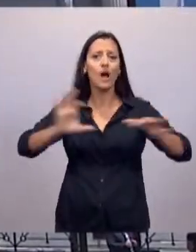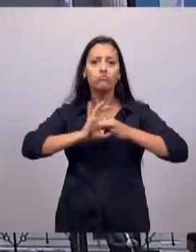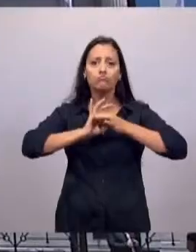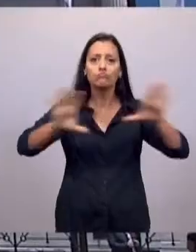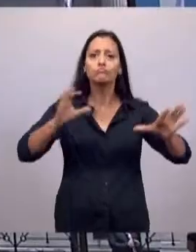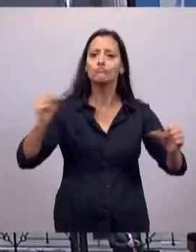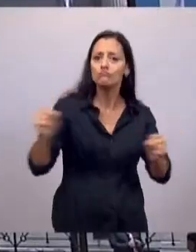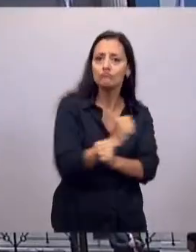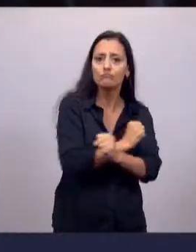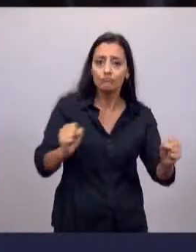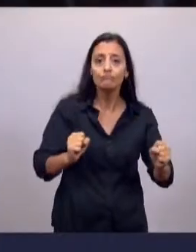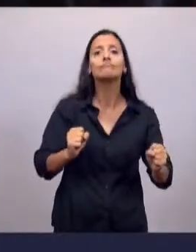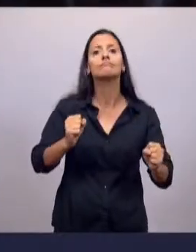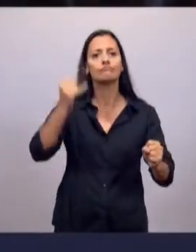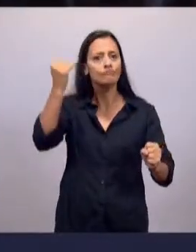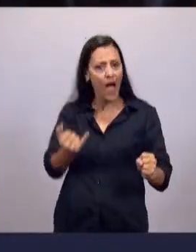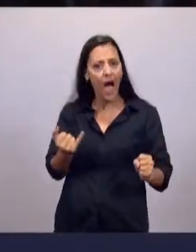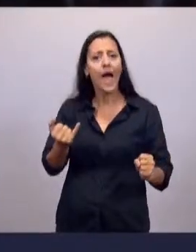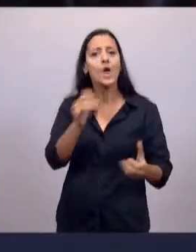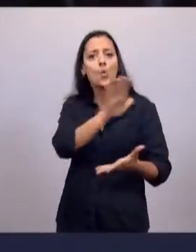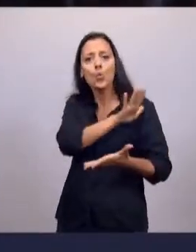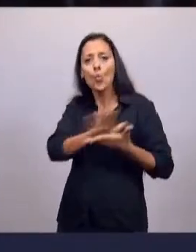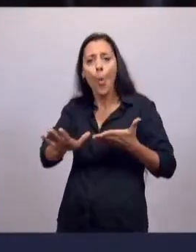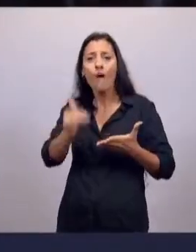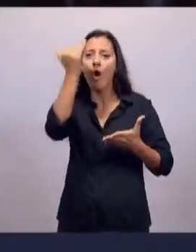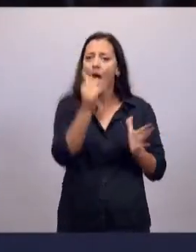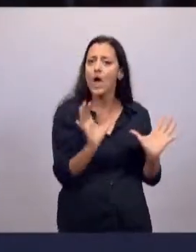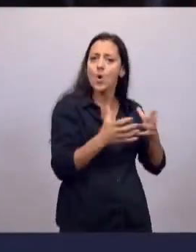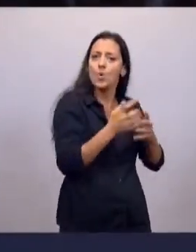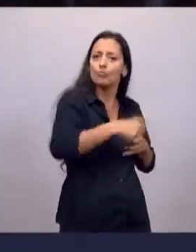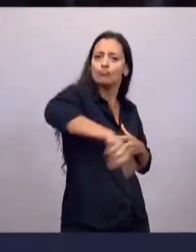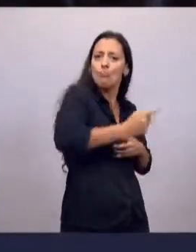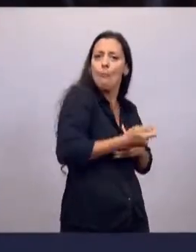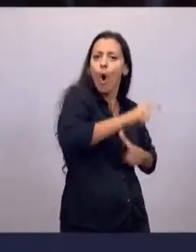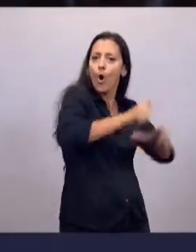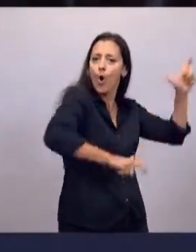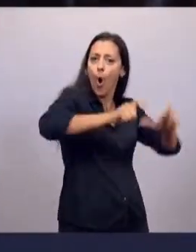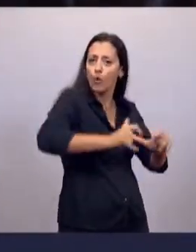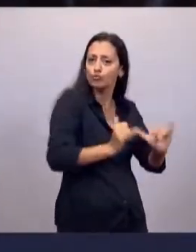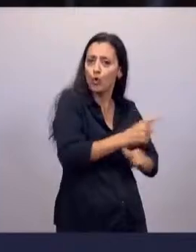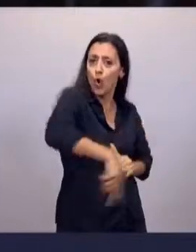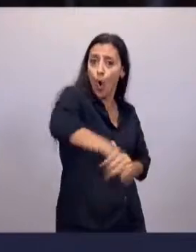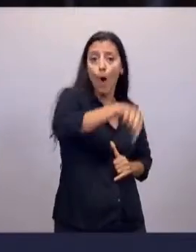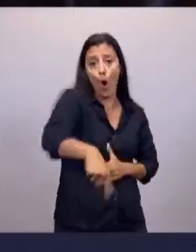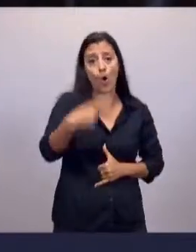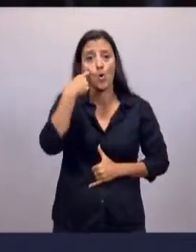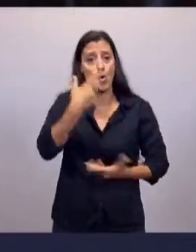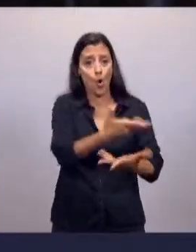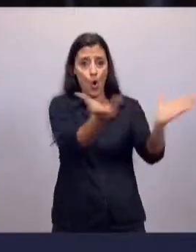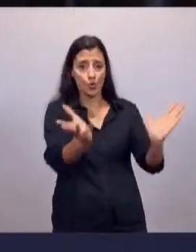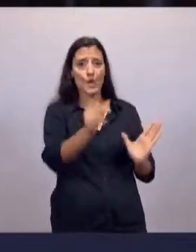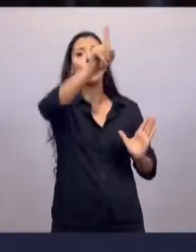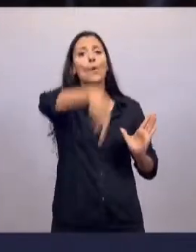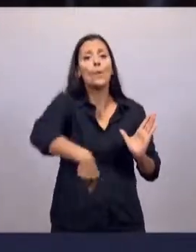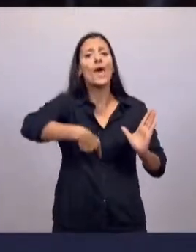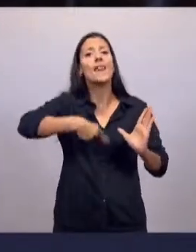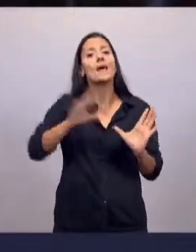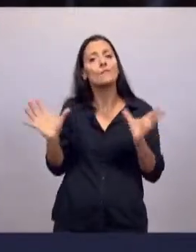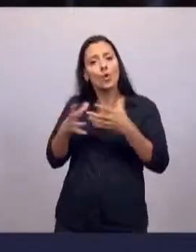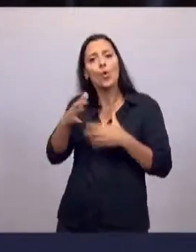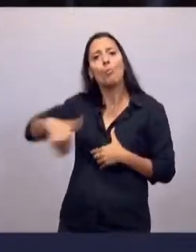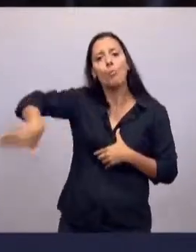independencia, bajo el auspicio de un pequeño grupo de jóvenes idealistas que hoy conocemos como la generación del